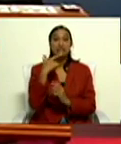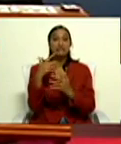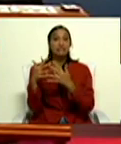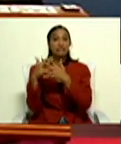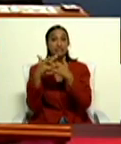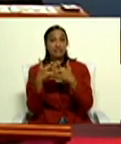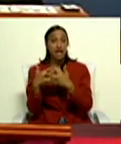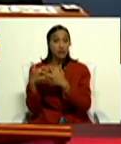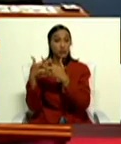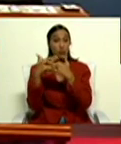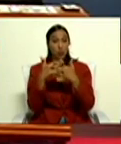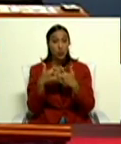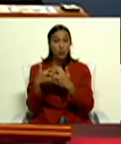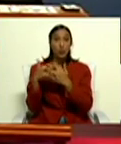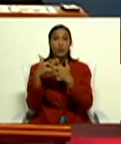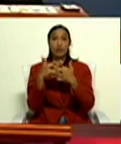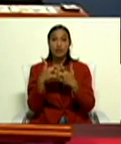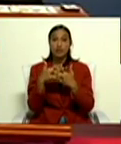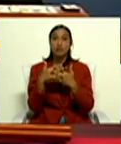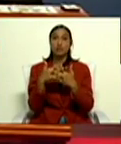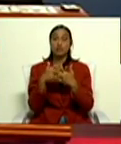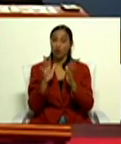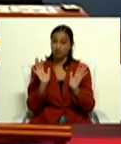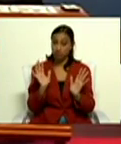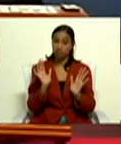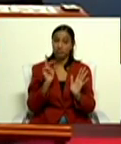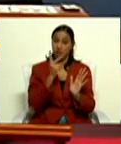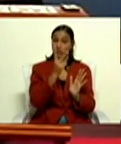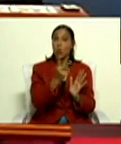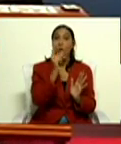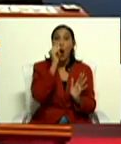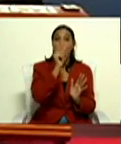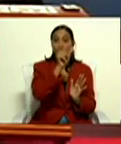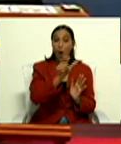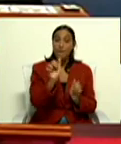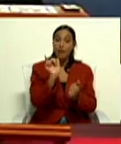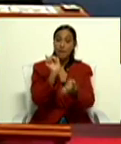a quienes les parezca que detener a estos sujetos es una banalidad,